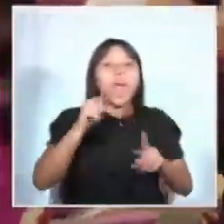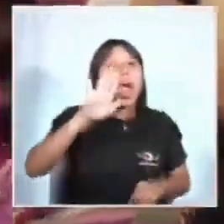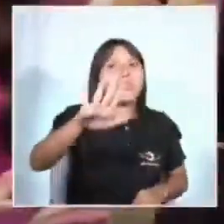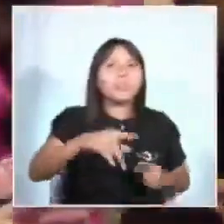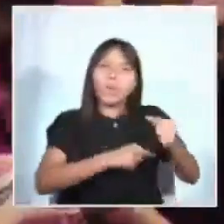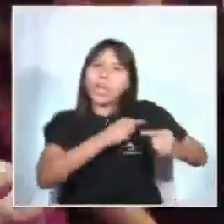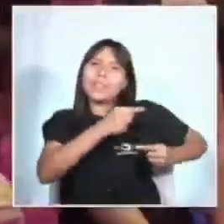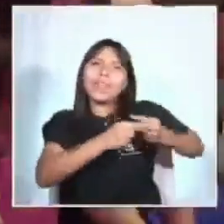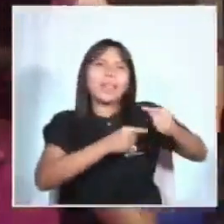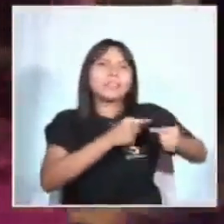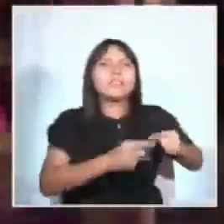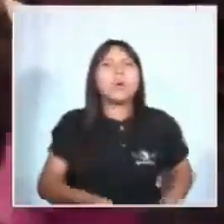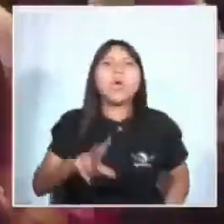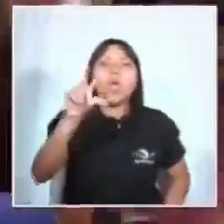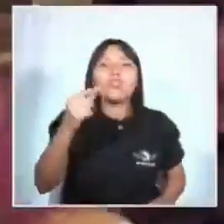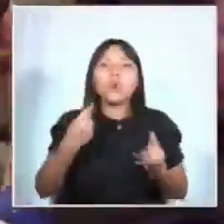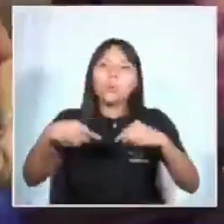generaciones.